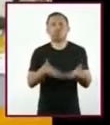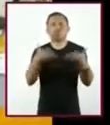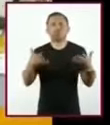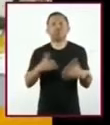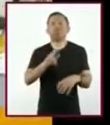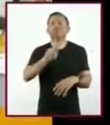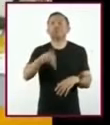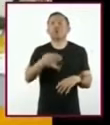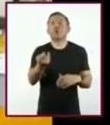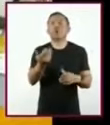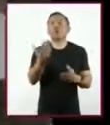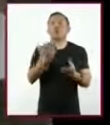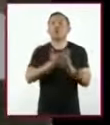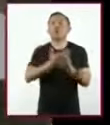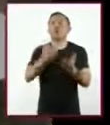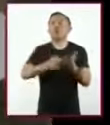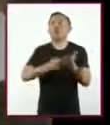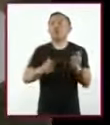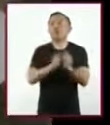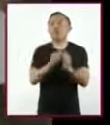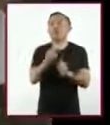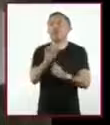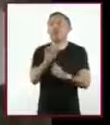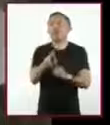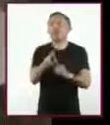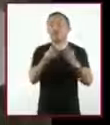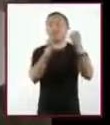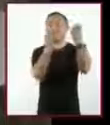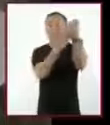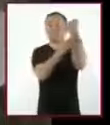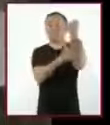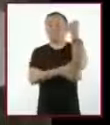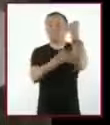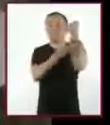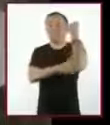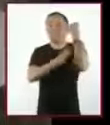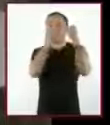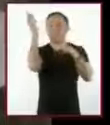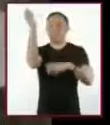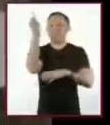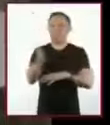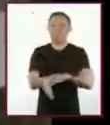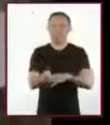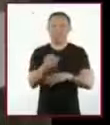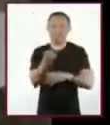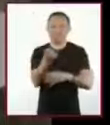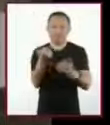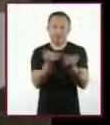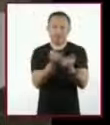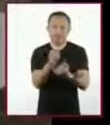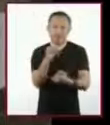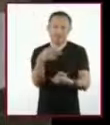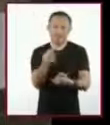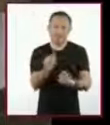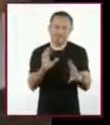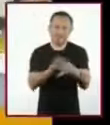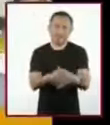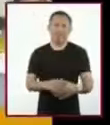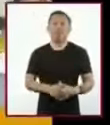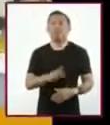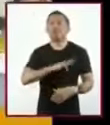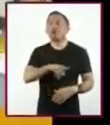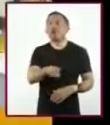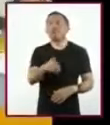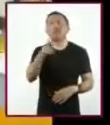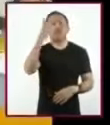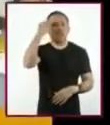de camarones al pastor. Con este dejo de la piña. Muy bien. Puedes ponerle zanahoria, puedes